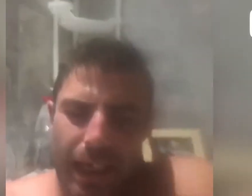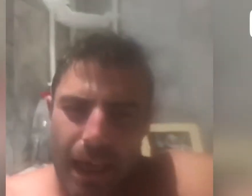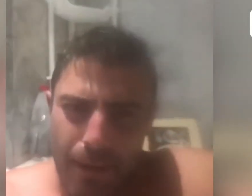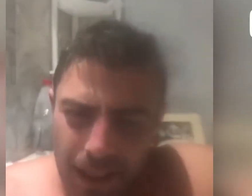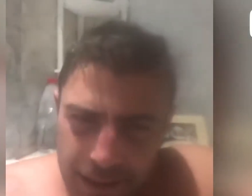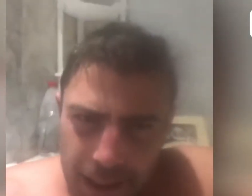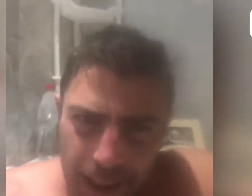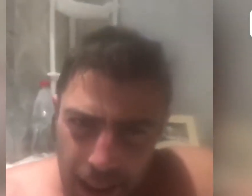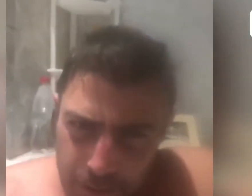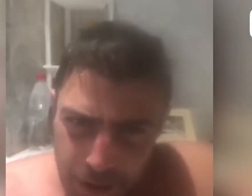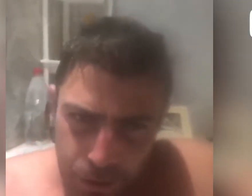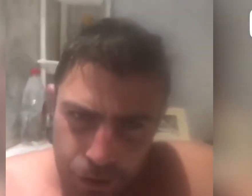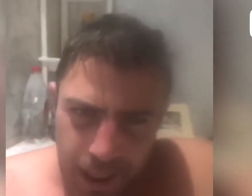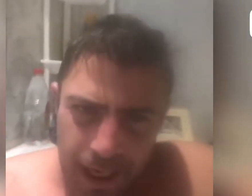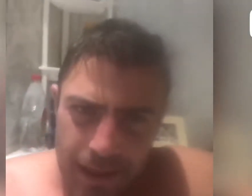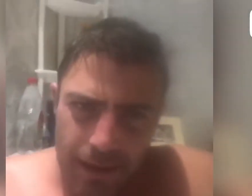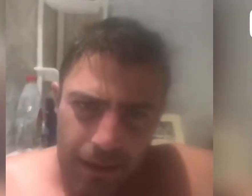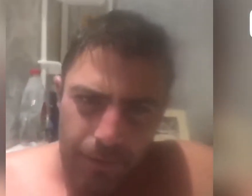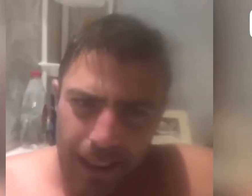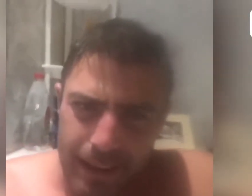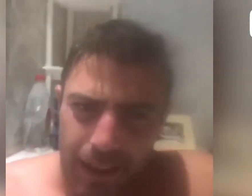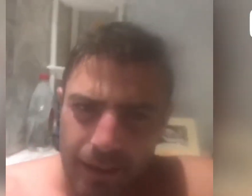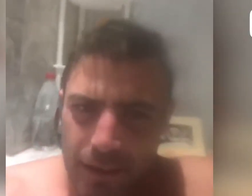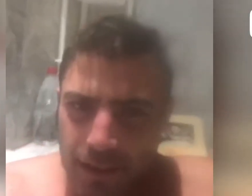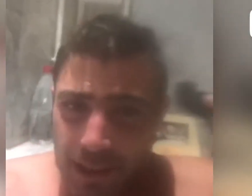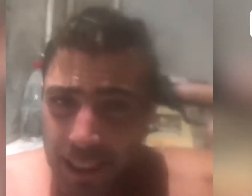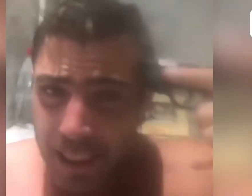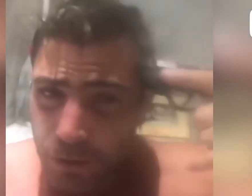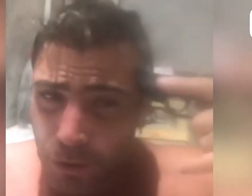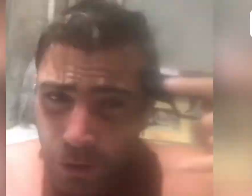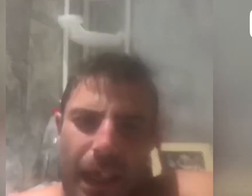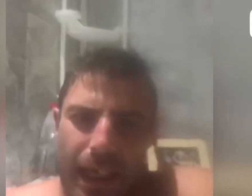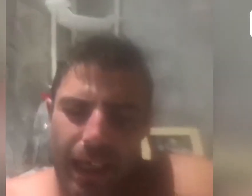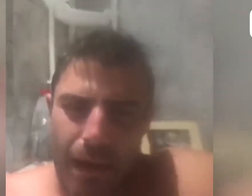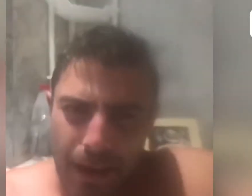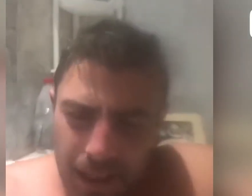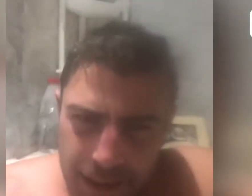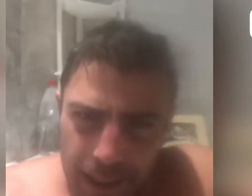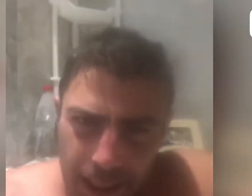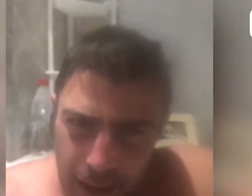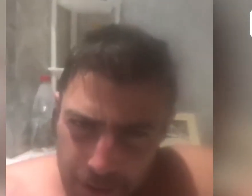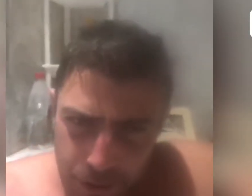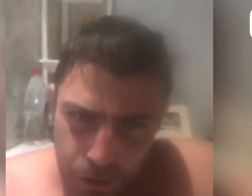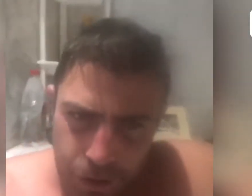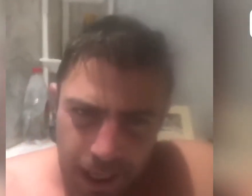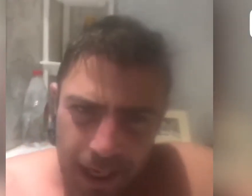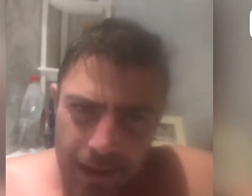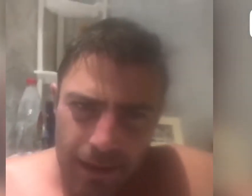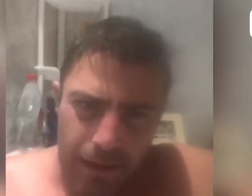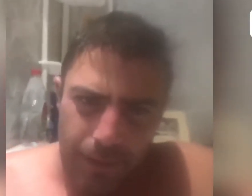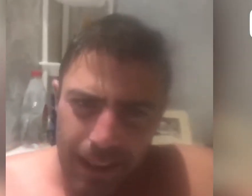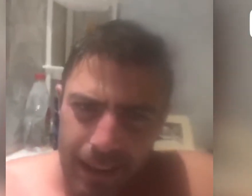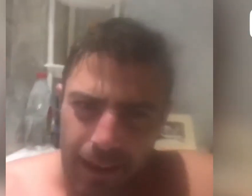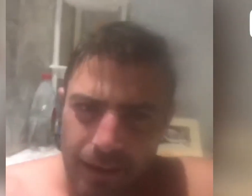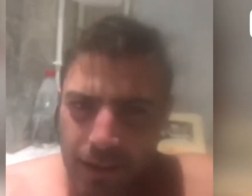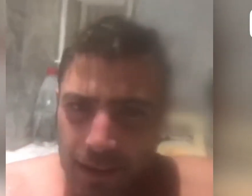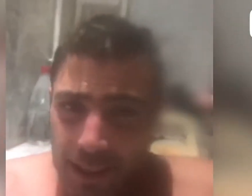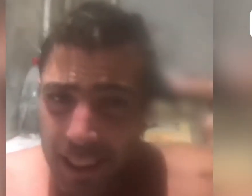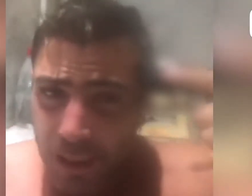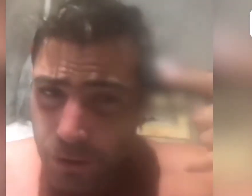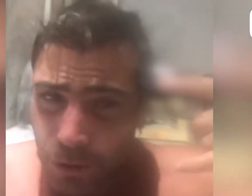segundos en el que se observa a Youssef Tanous con un arma de fuego con la que se apunta a la cabeza y hace la amenaza. Escuchará,